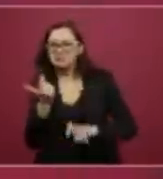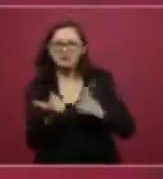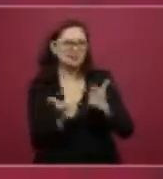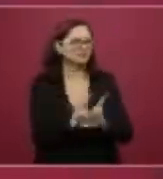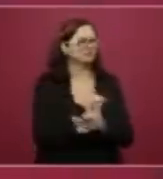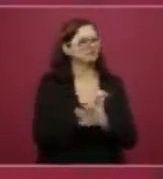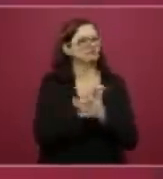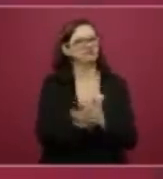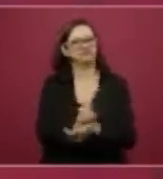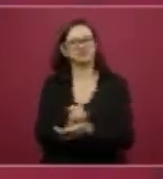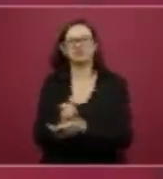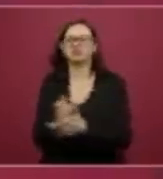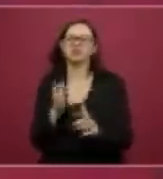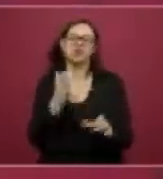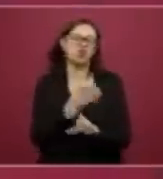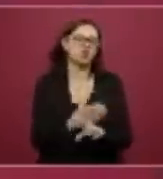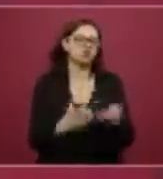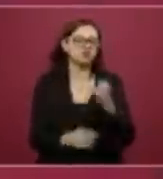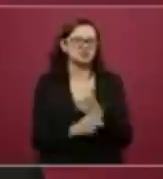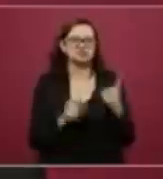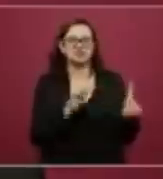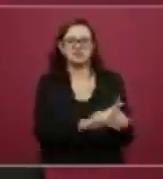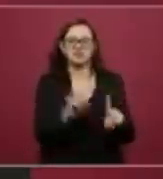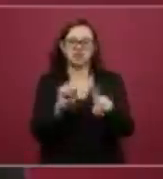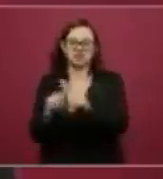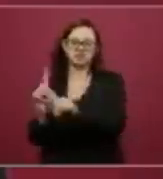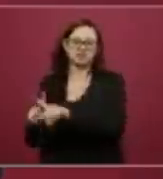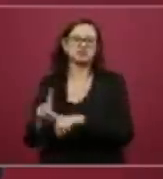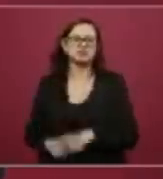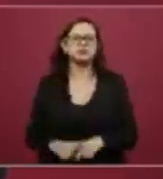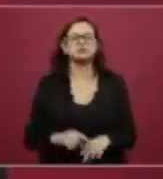imponiendo. Tenemos que